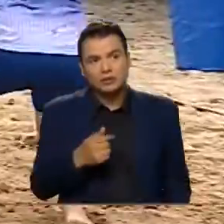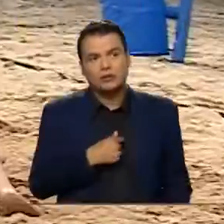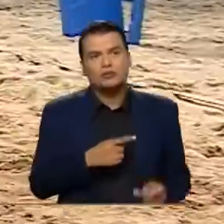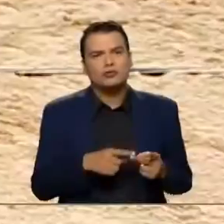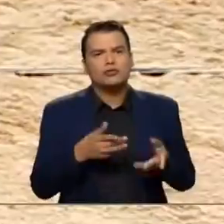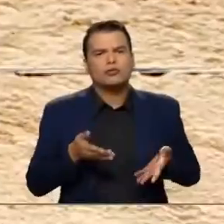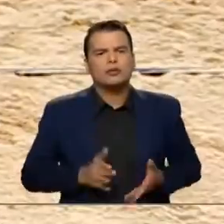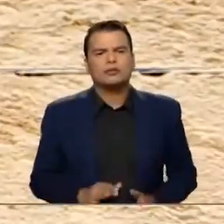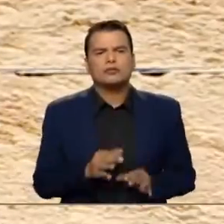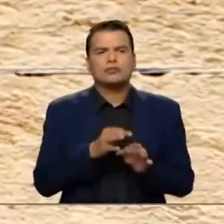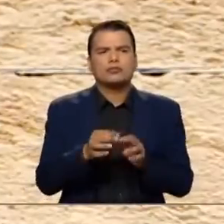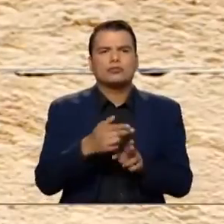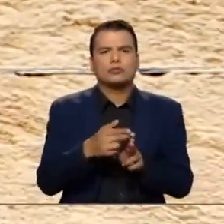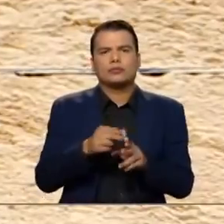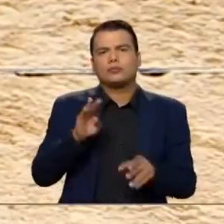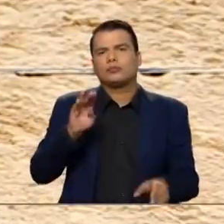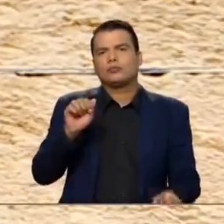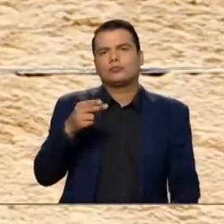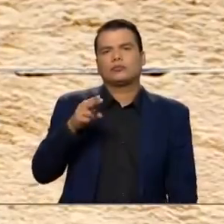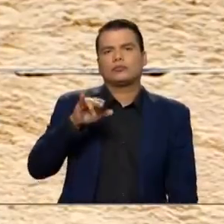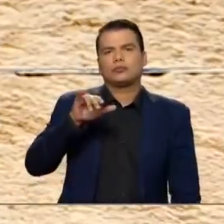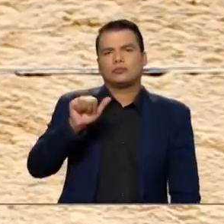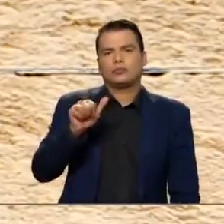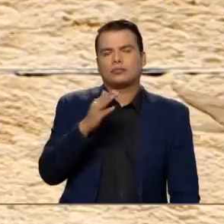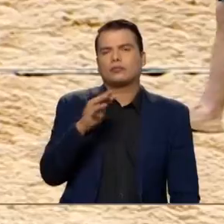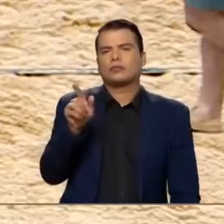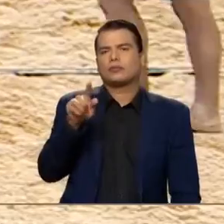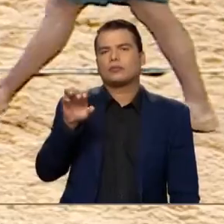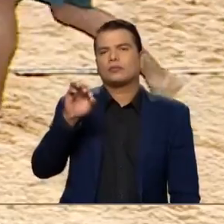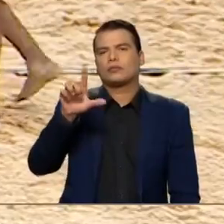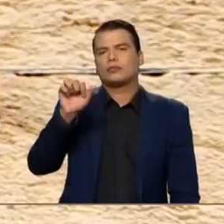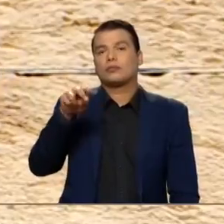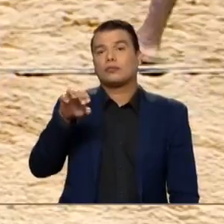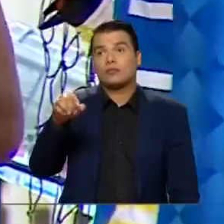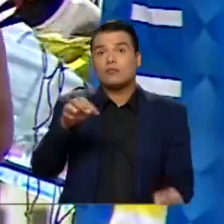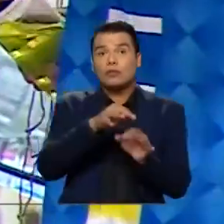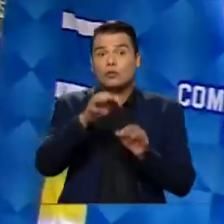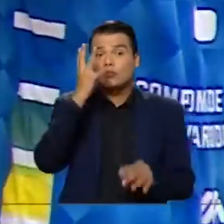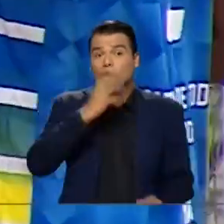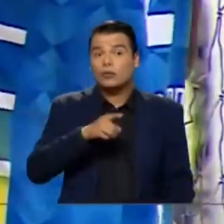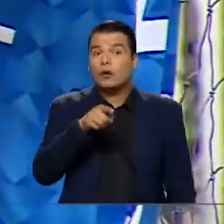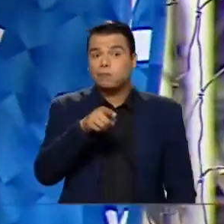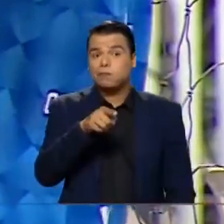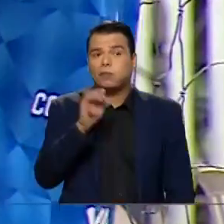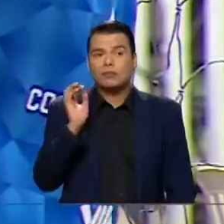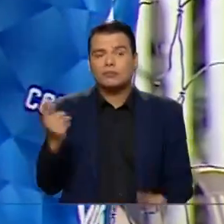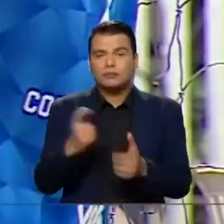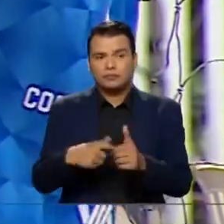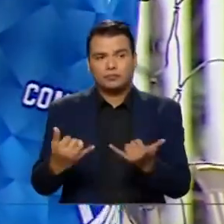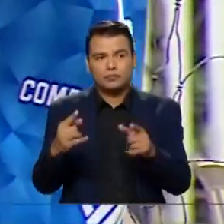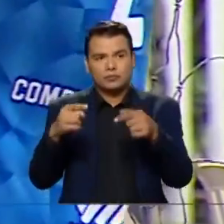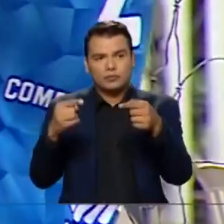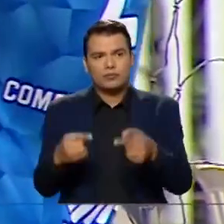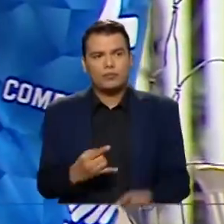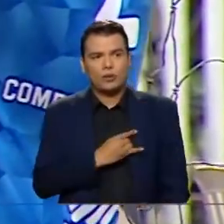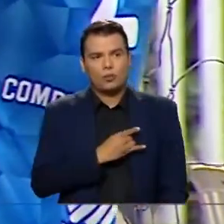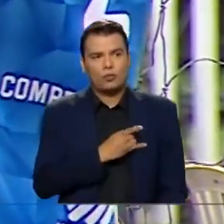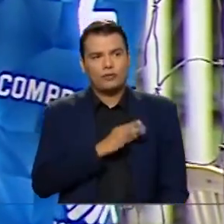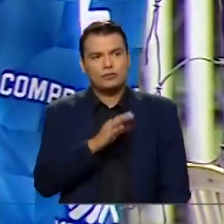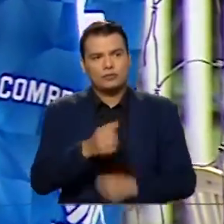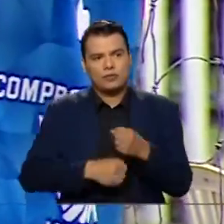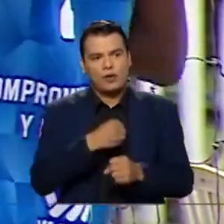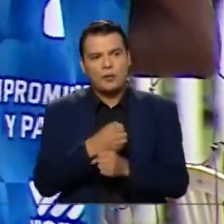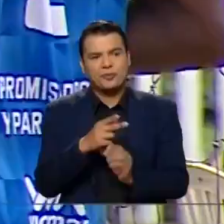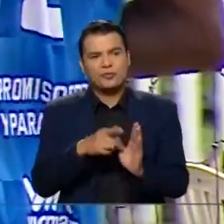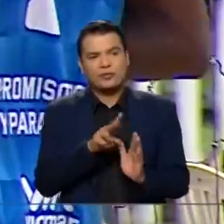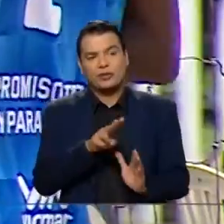Vallasolano, Chocó, desde la costa pacífica. Es un municipio muy bacano. Participar en los Juegos Universitarios 2022 es